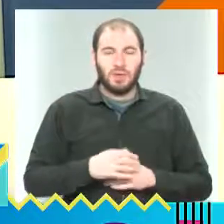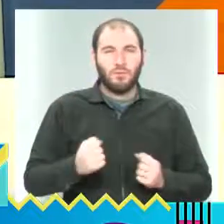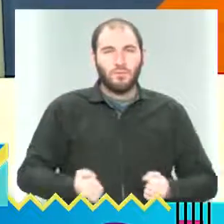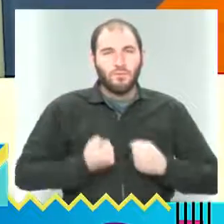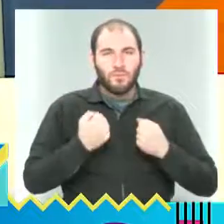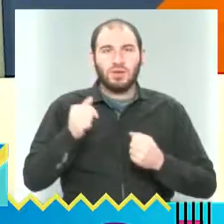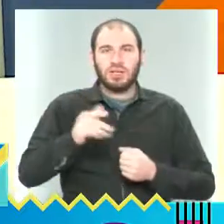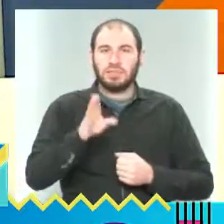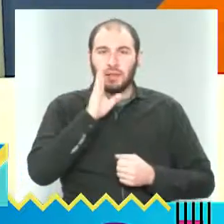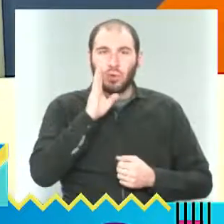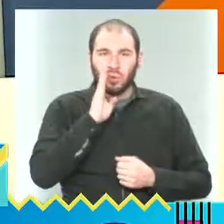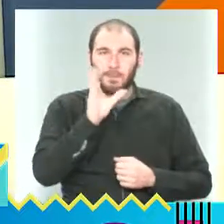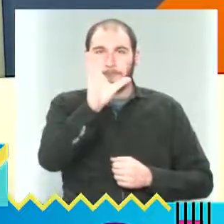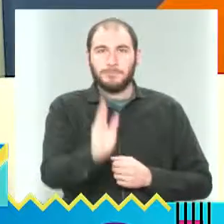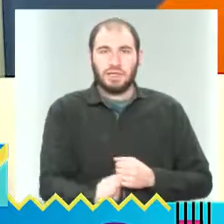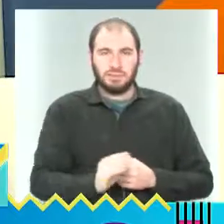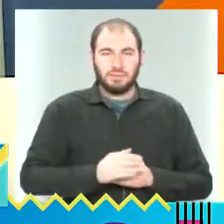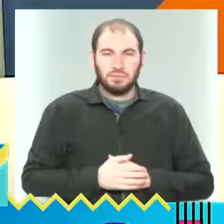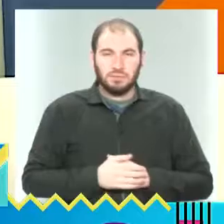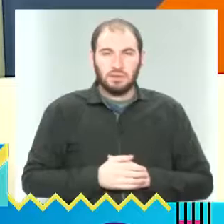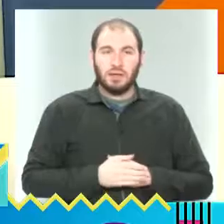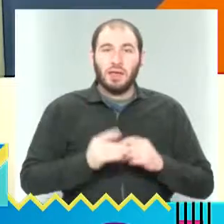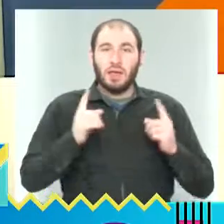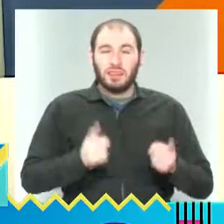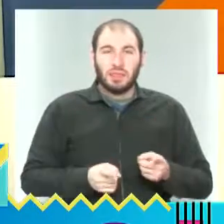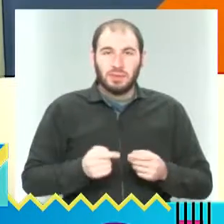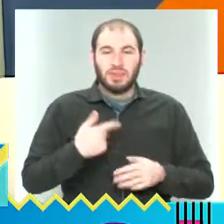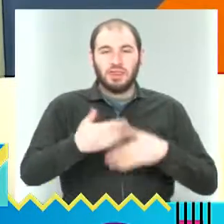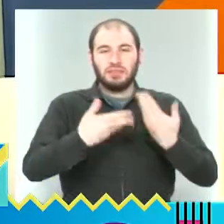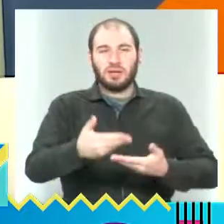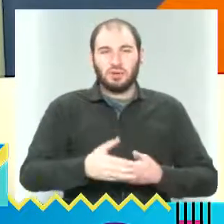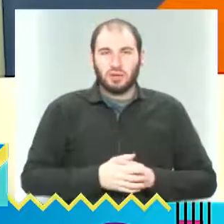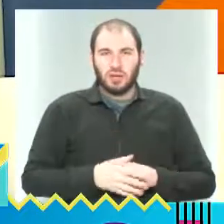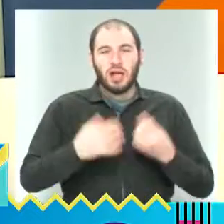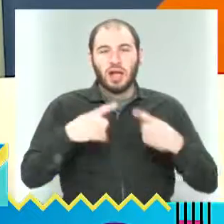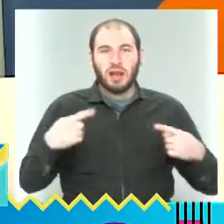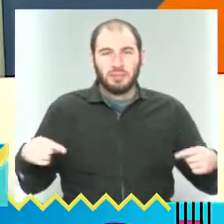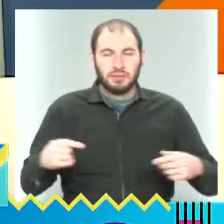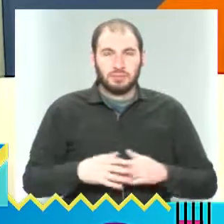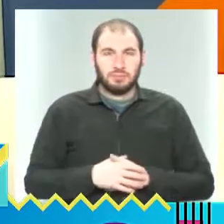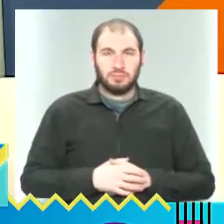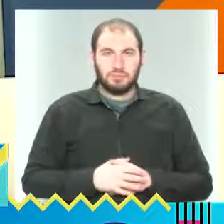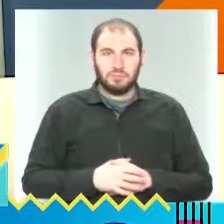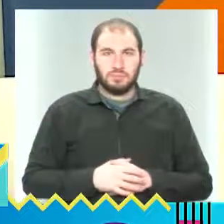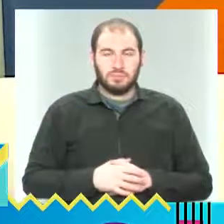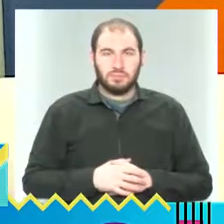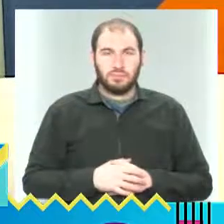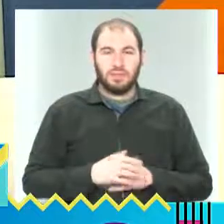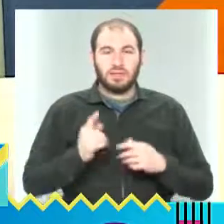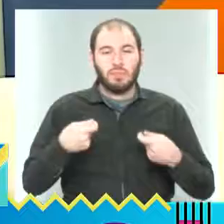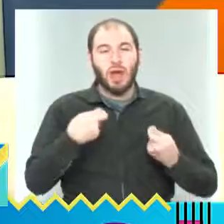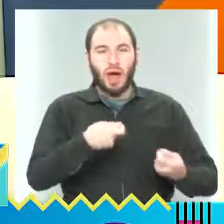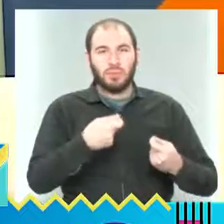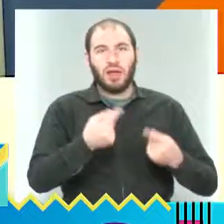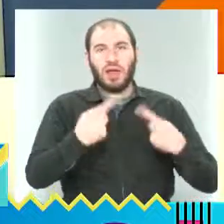que tiene Estados Unidos como país en también haber desarrollado muchas herramientas y aportado